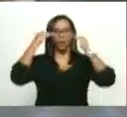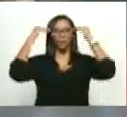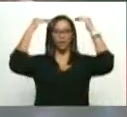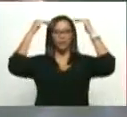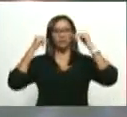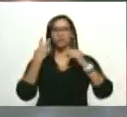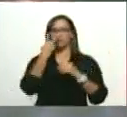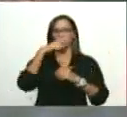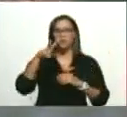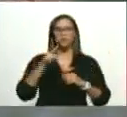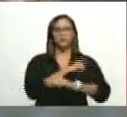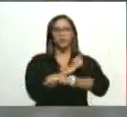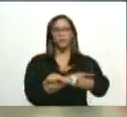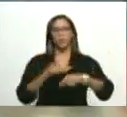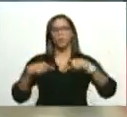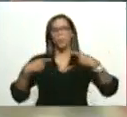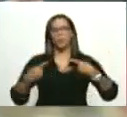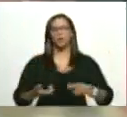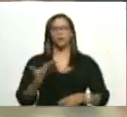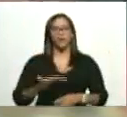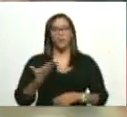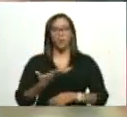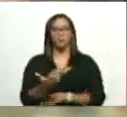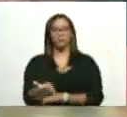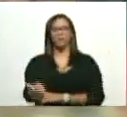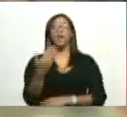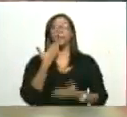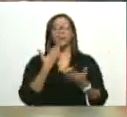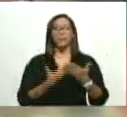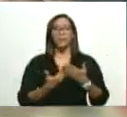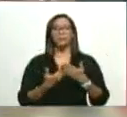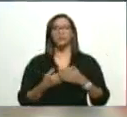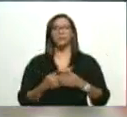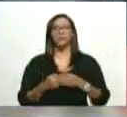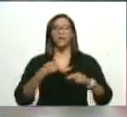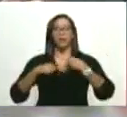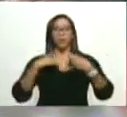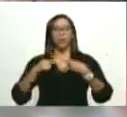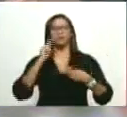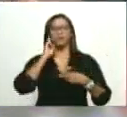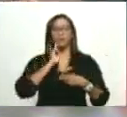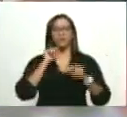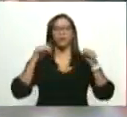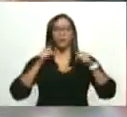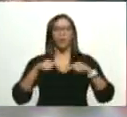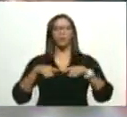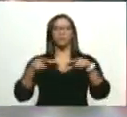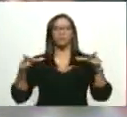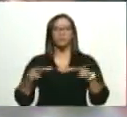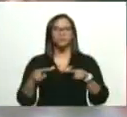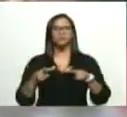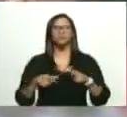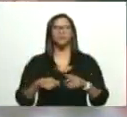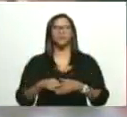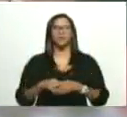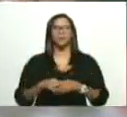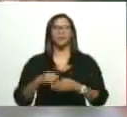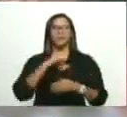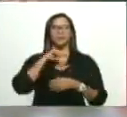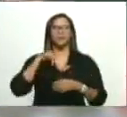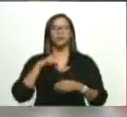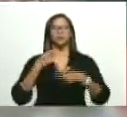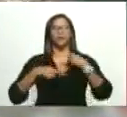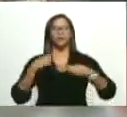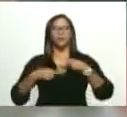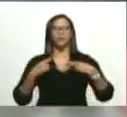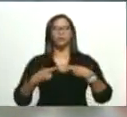poder popular, que es muy importante y que ha persistido en la revolución bolivariana. Hoy es un componente importantísimo para nosotros, para la